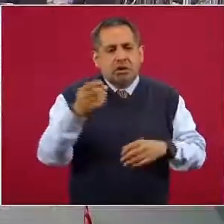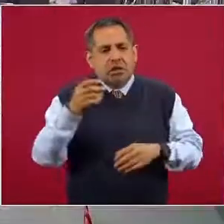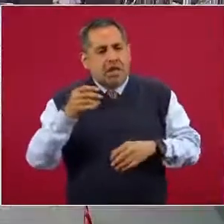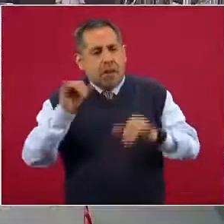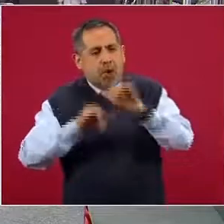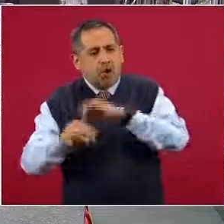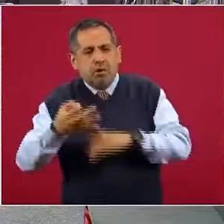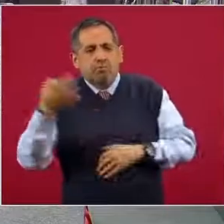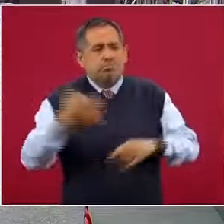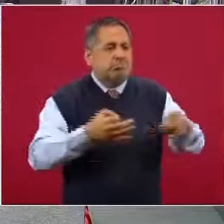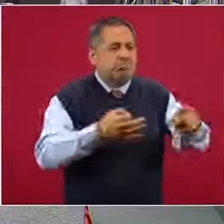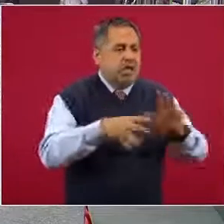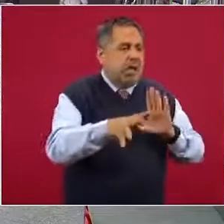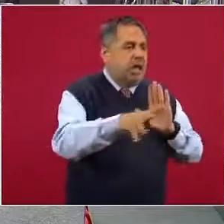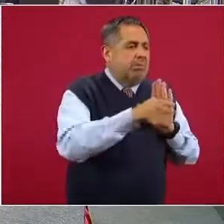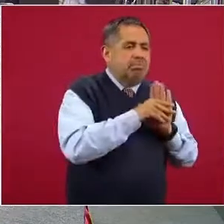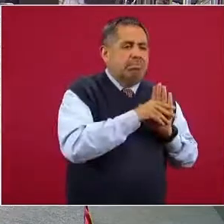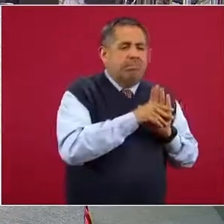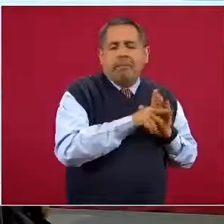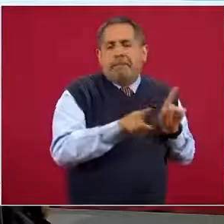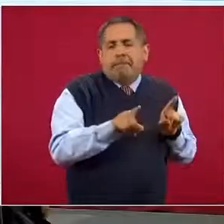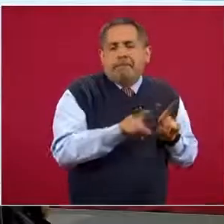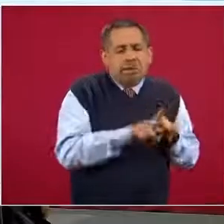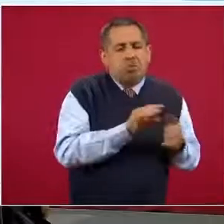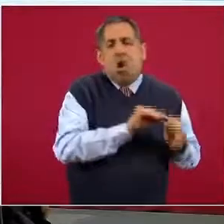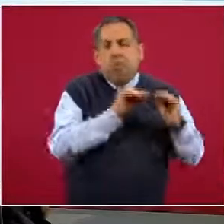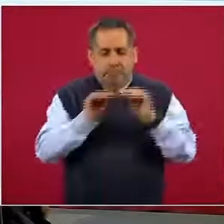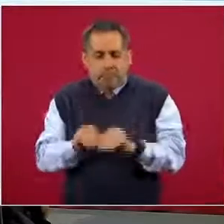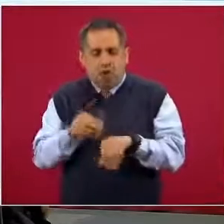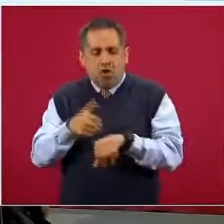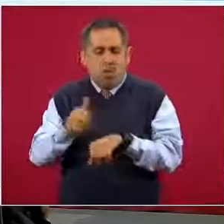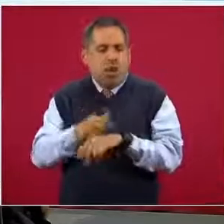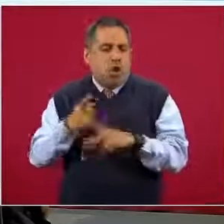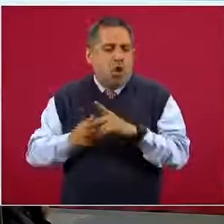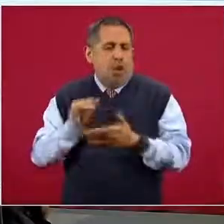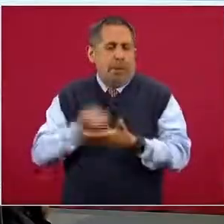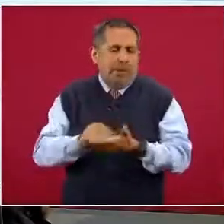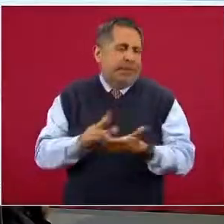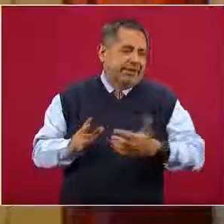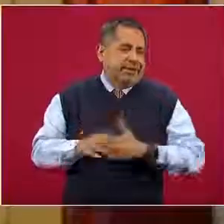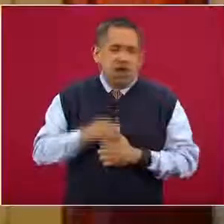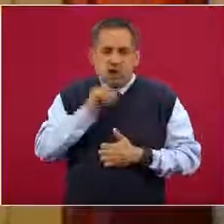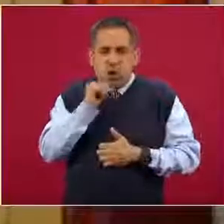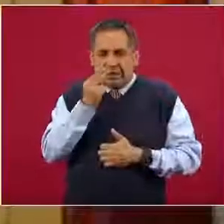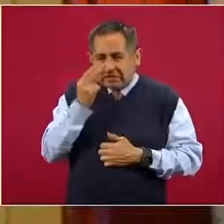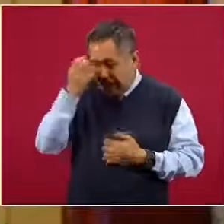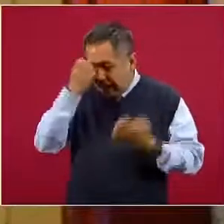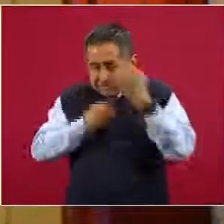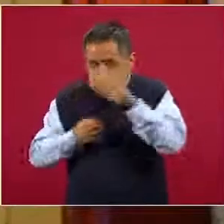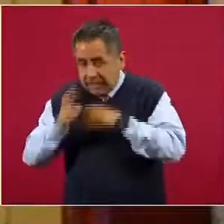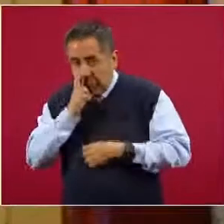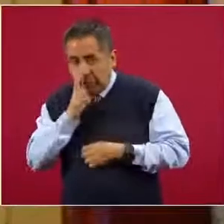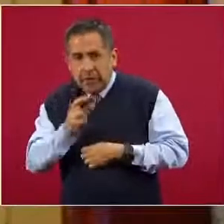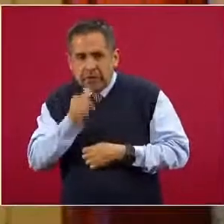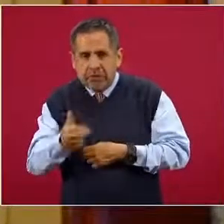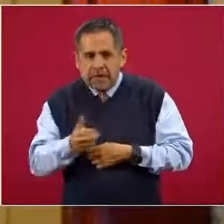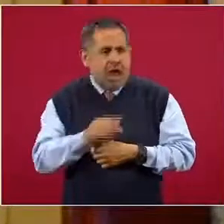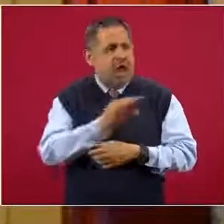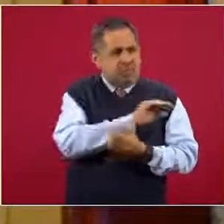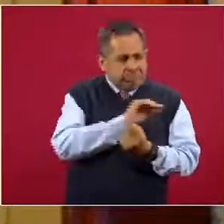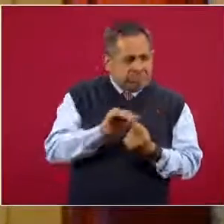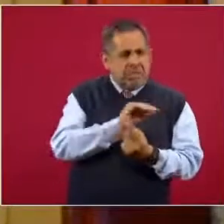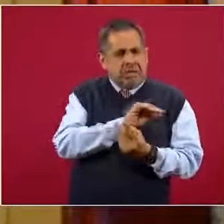laboratorio, entonces se confirma por asociación epidemiológica. Y en el caso de la dictaminación clínica epidemiológica se reserva para